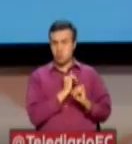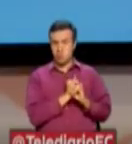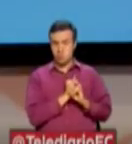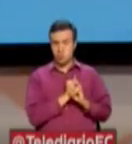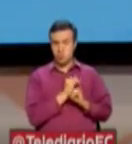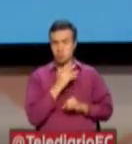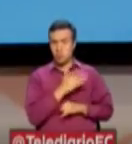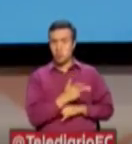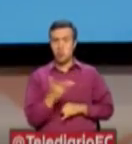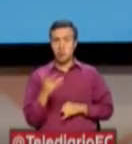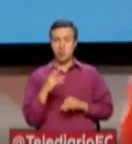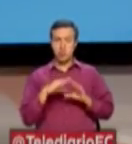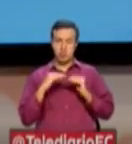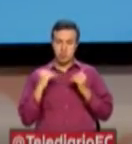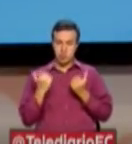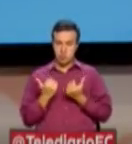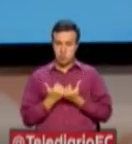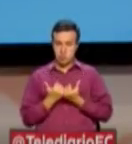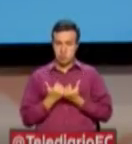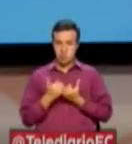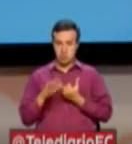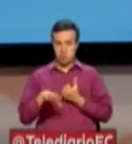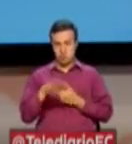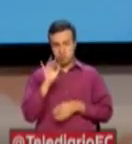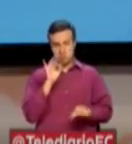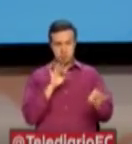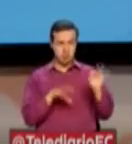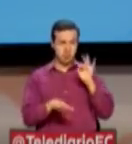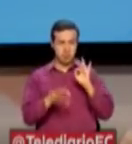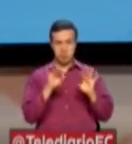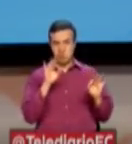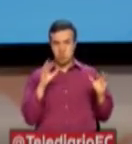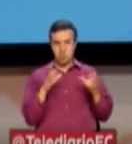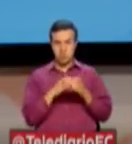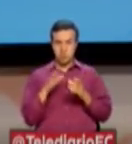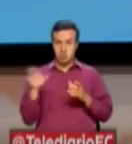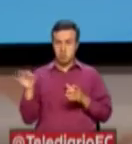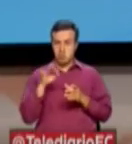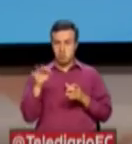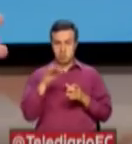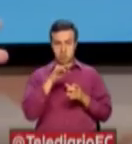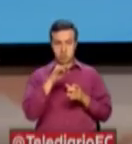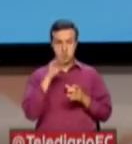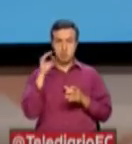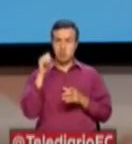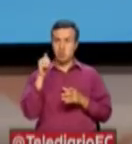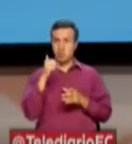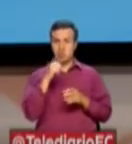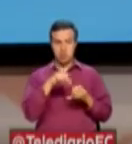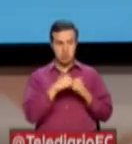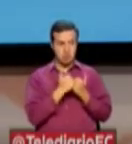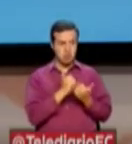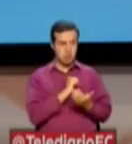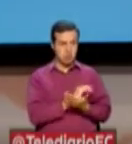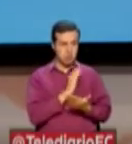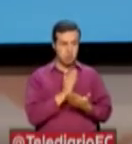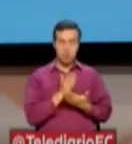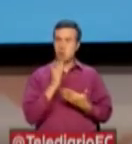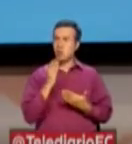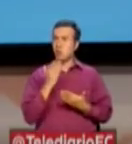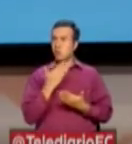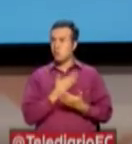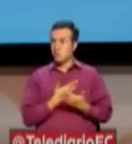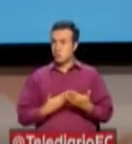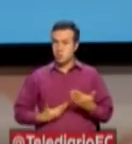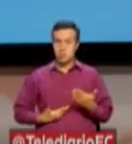producto de una comisión de selección conformada por delegados de la función legislativa de la función legislativa y de